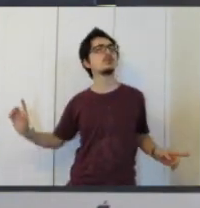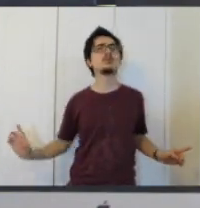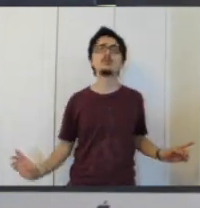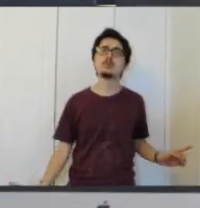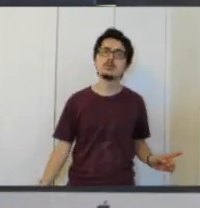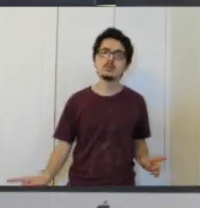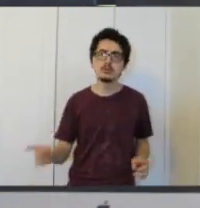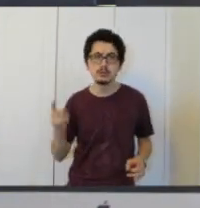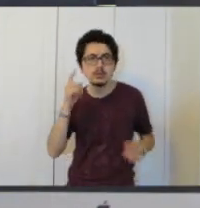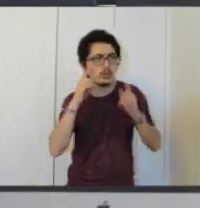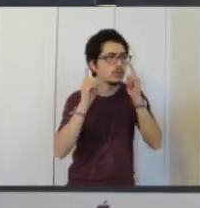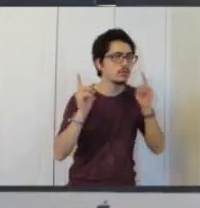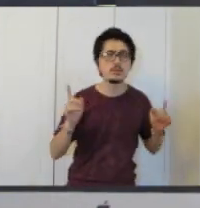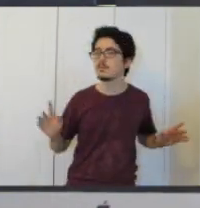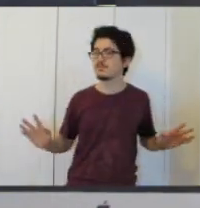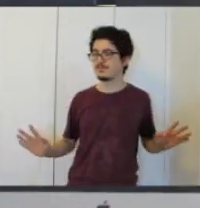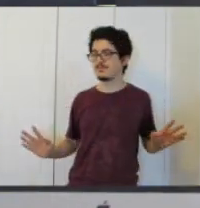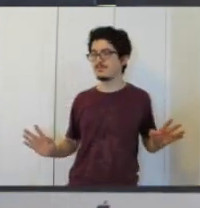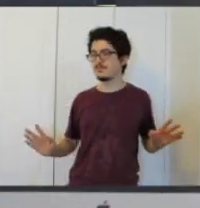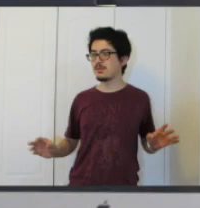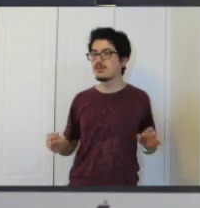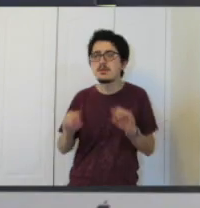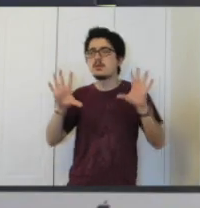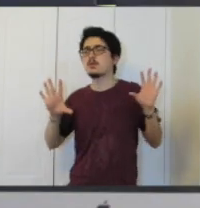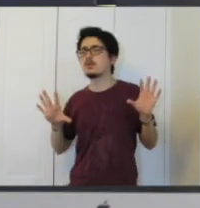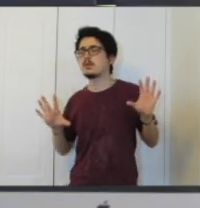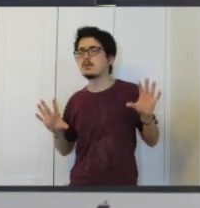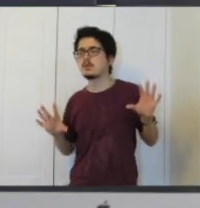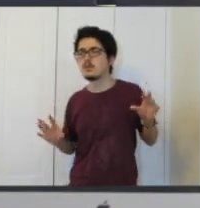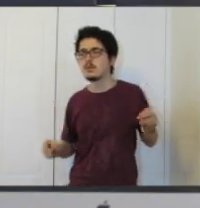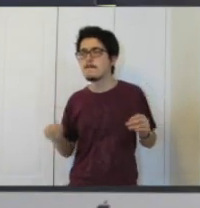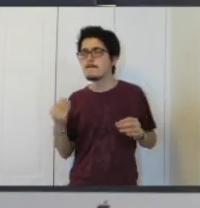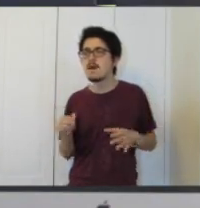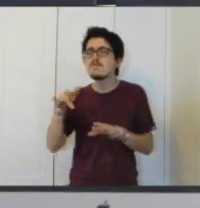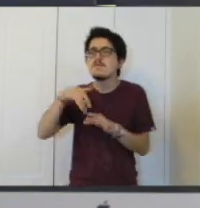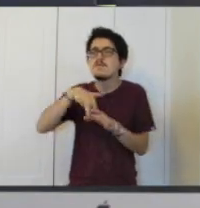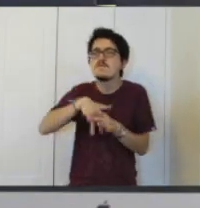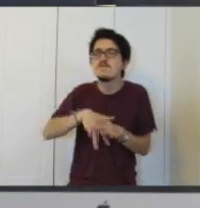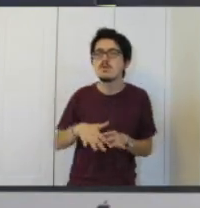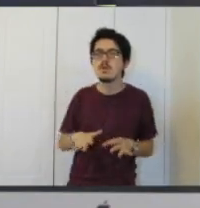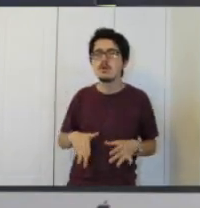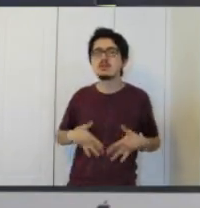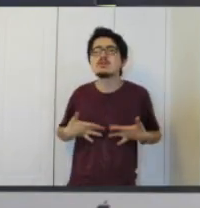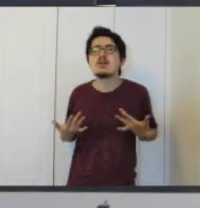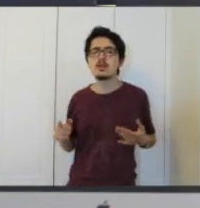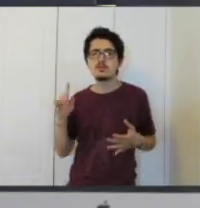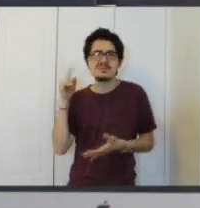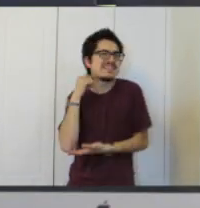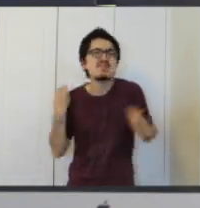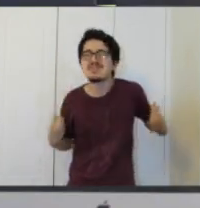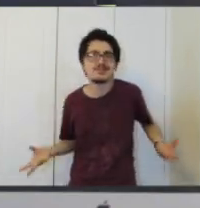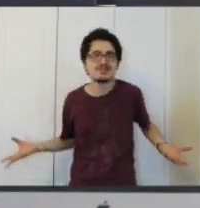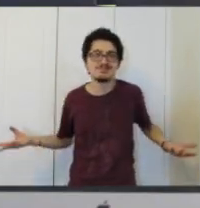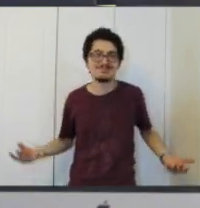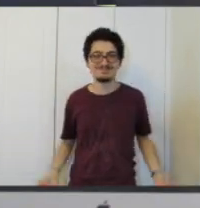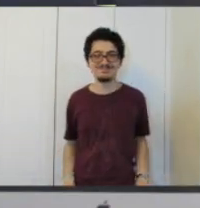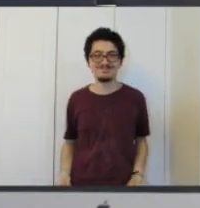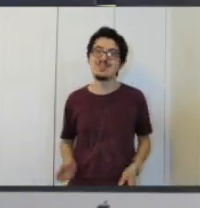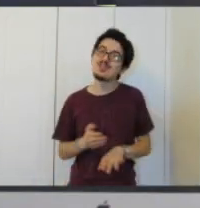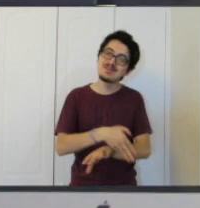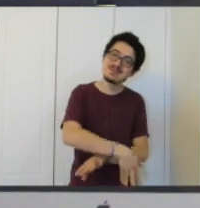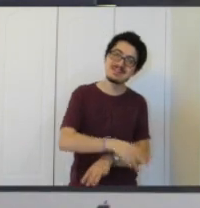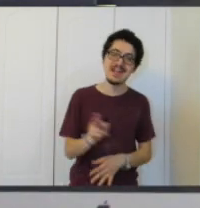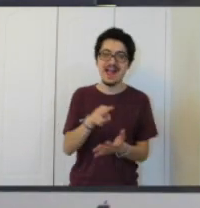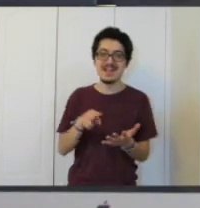magia, y este ya es el desenlace de esta historia. No les puedo hablar del por gran profundidad,